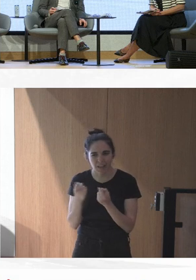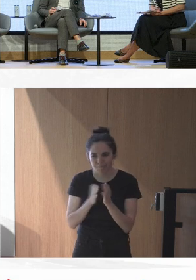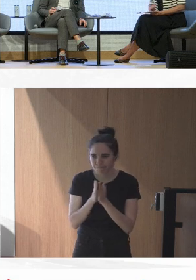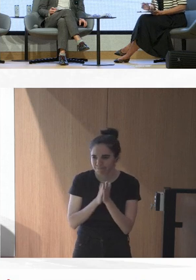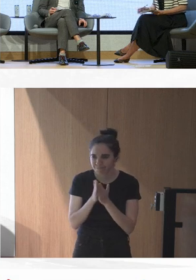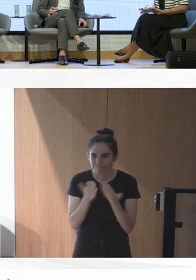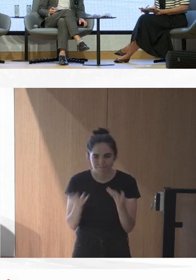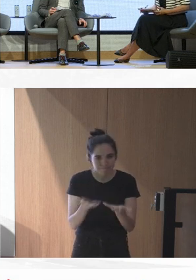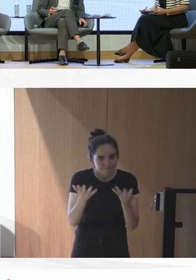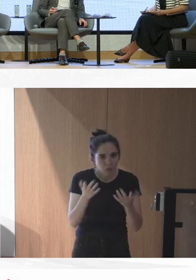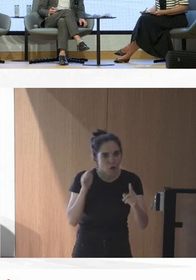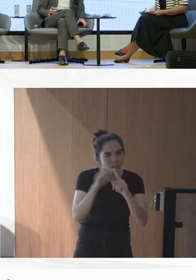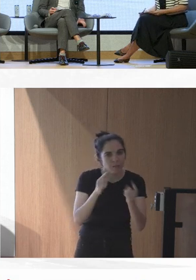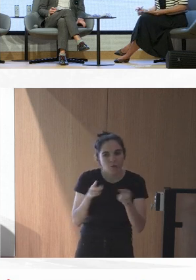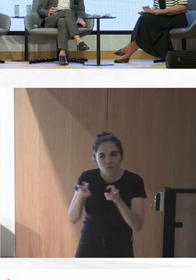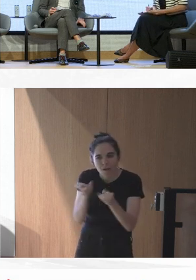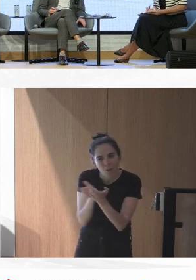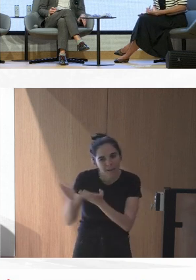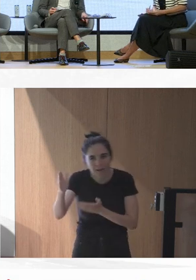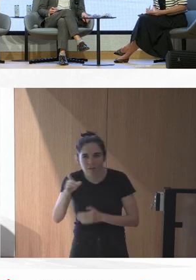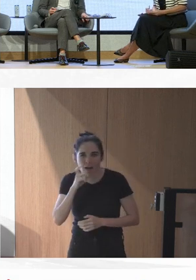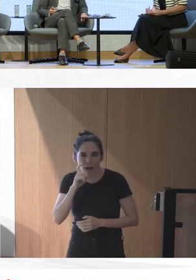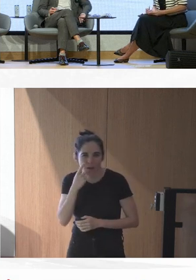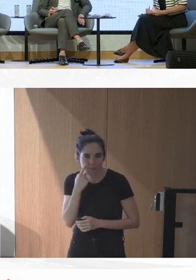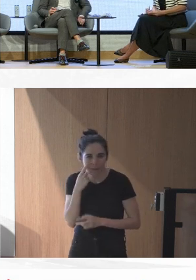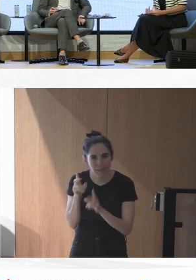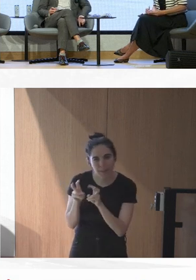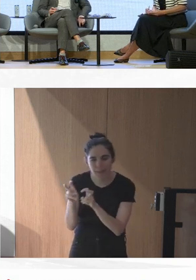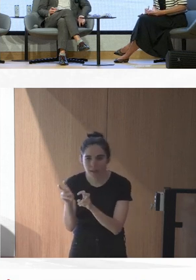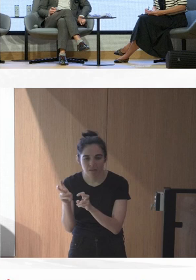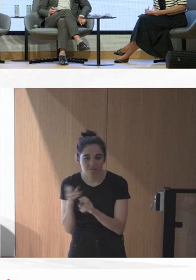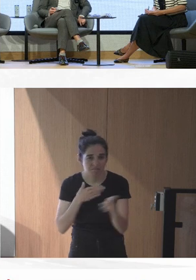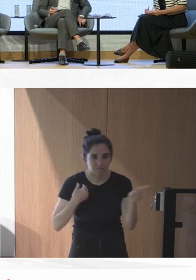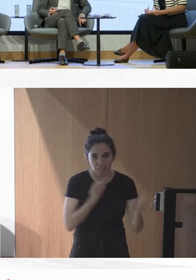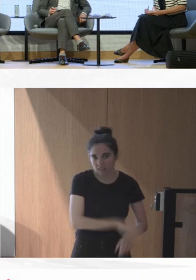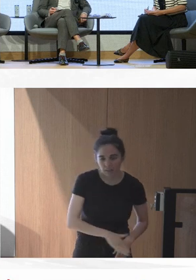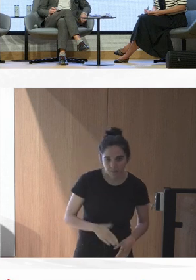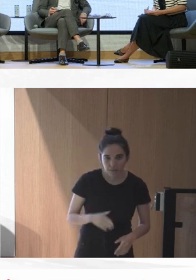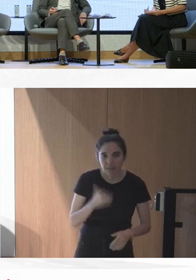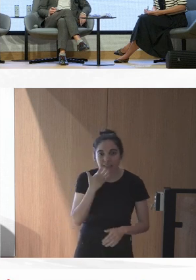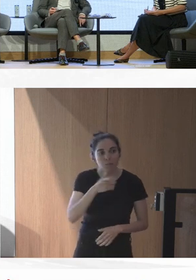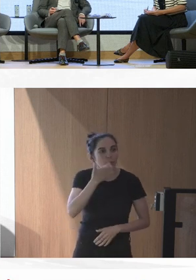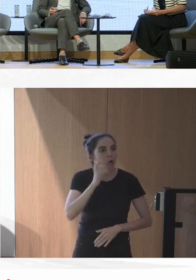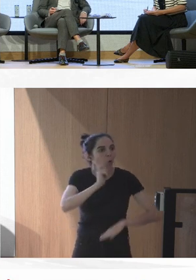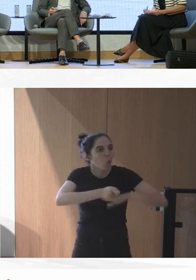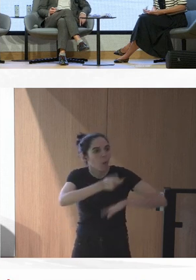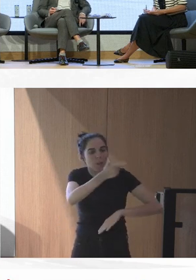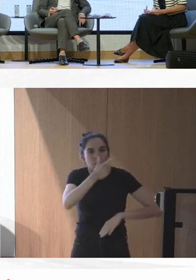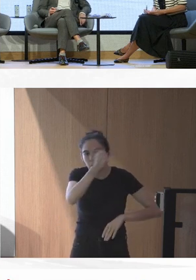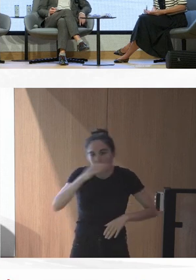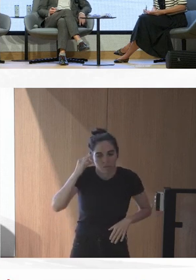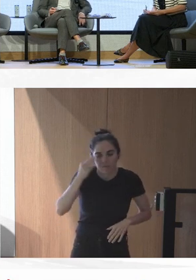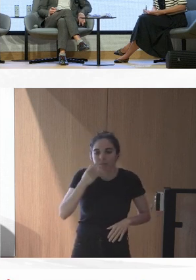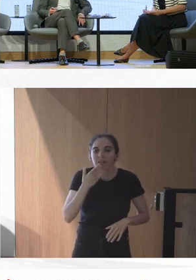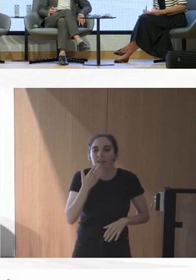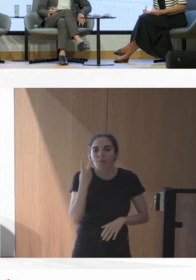explorar alternativas distintas. Y si pensamos, no sé, en un juez, en una jueza penal, que lleva 20 o 30 años de su carrera, ¿no?